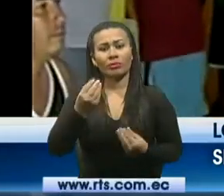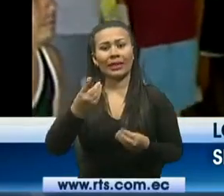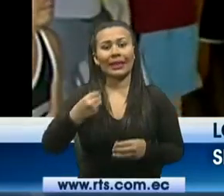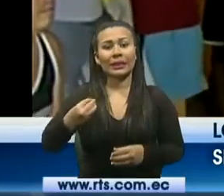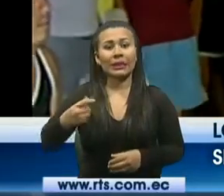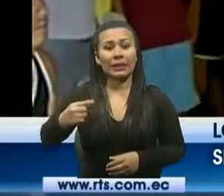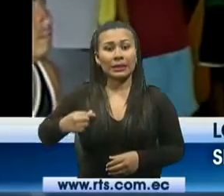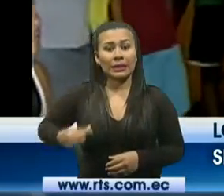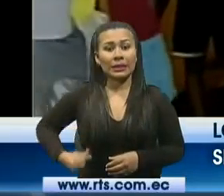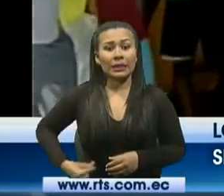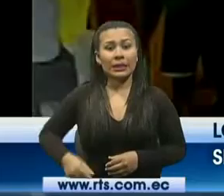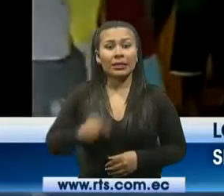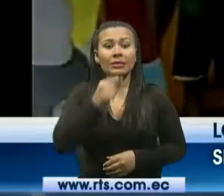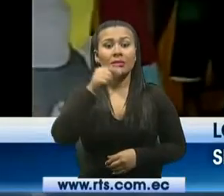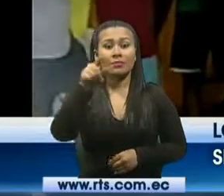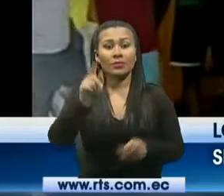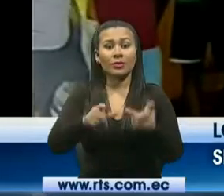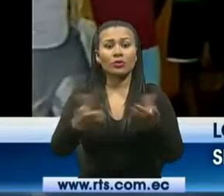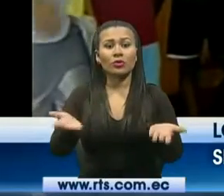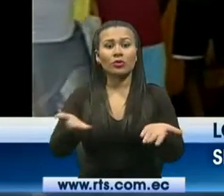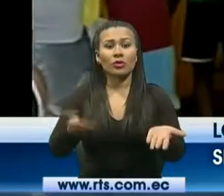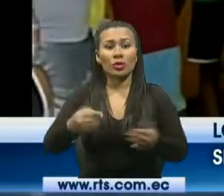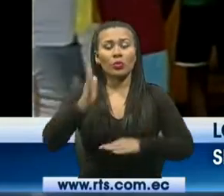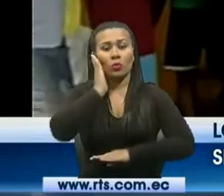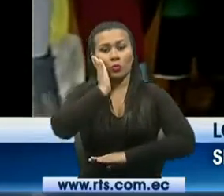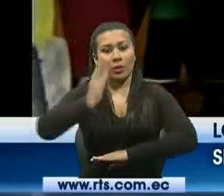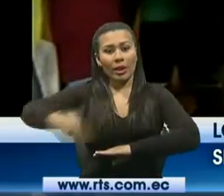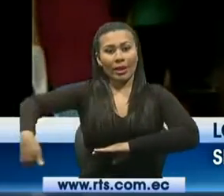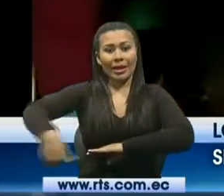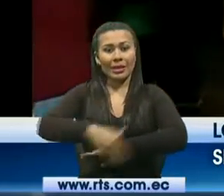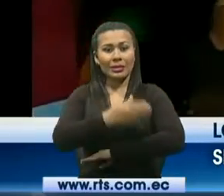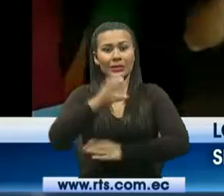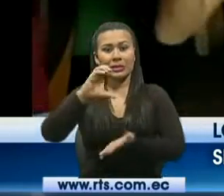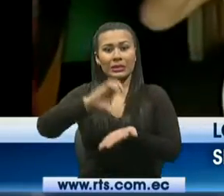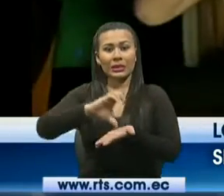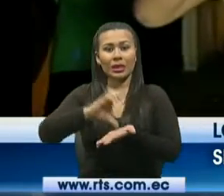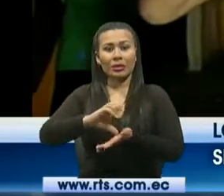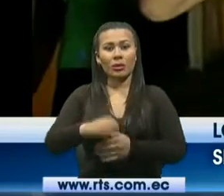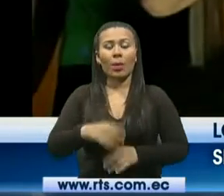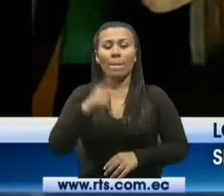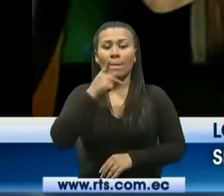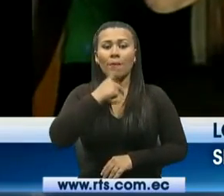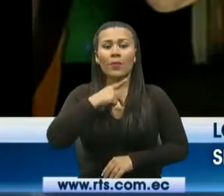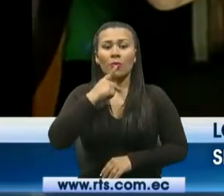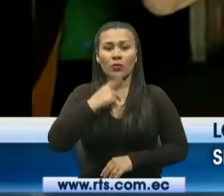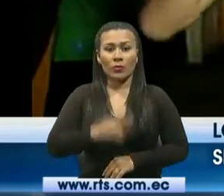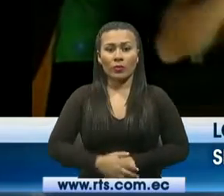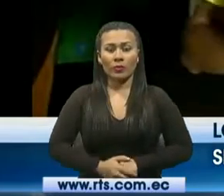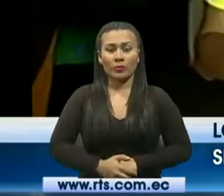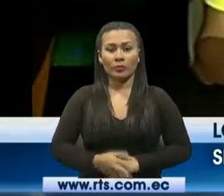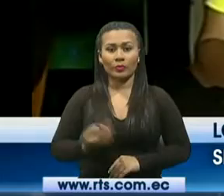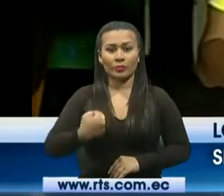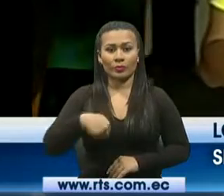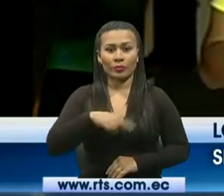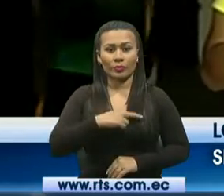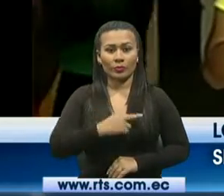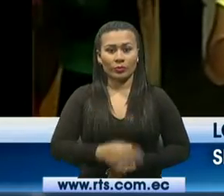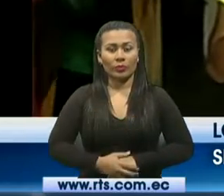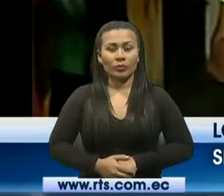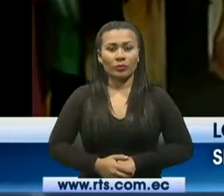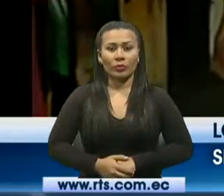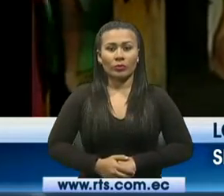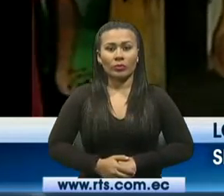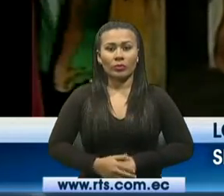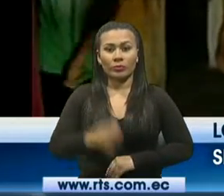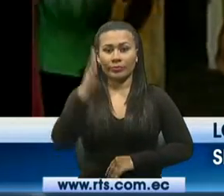encuentran durmiendo acá en las calles, en pleno centro de la ciudad de Puerto Viejo. Nosotros